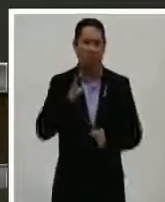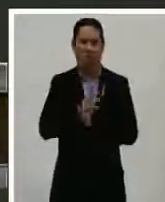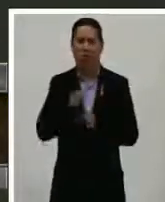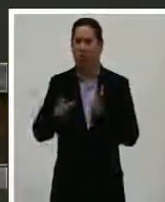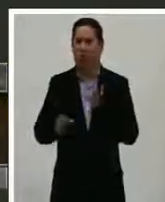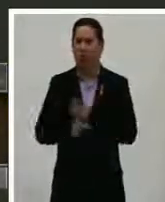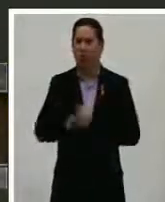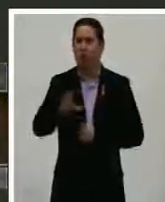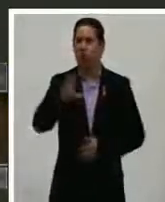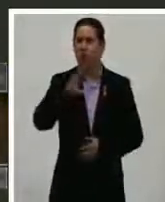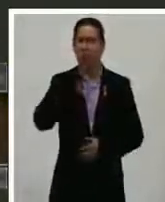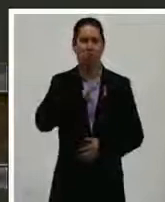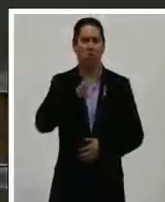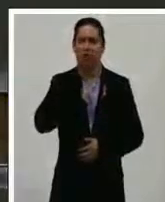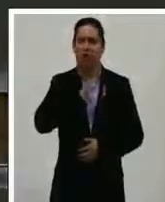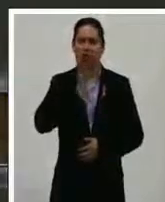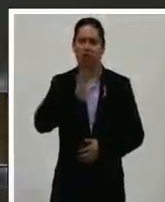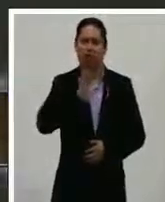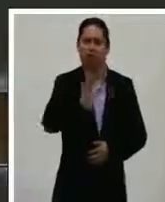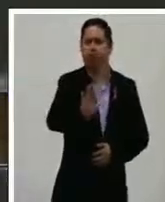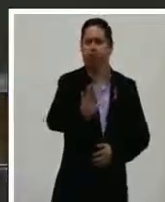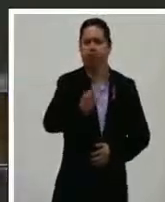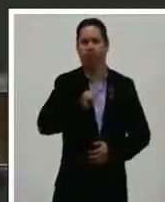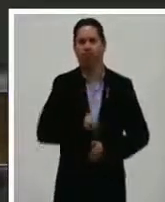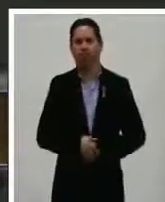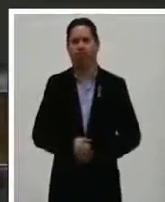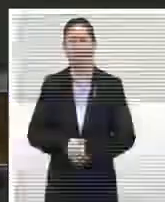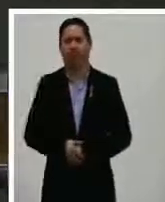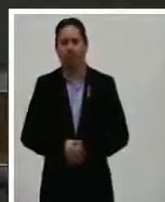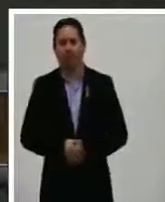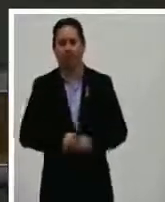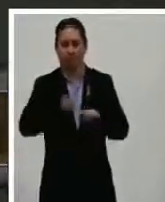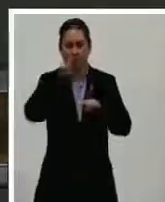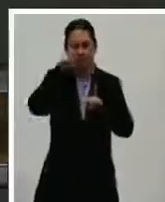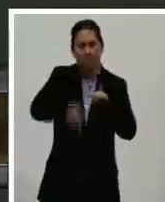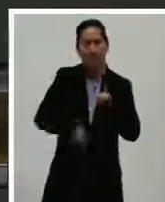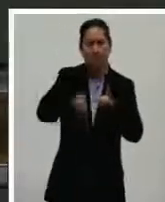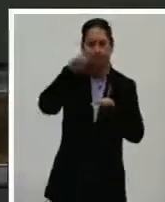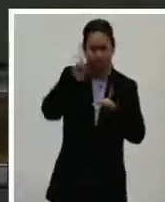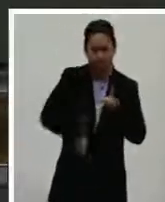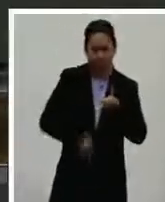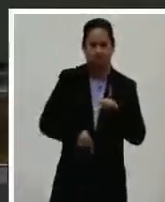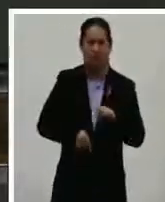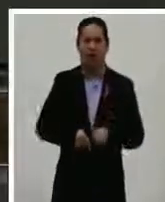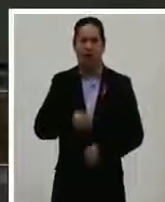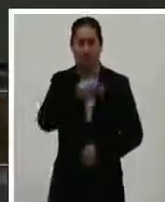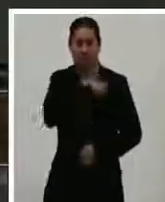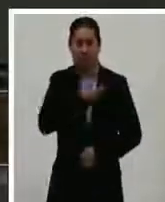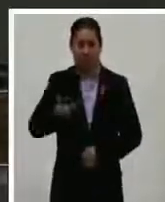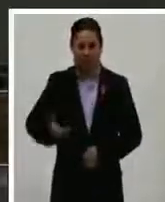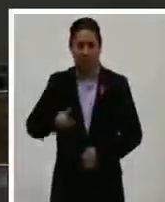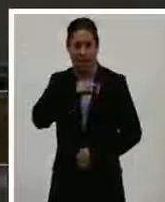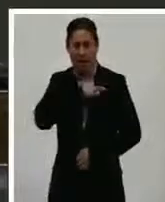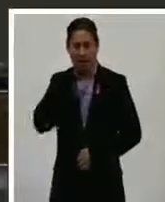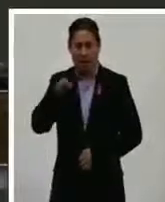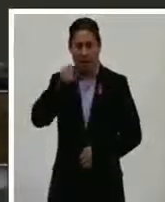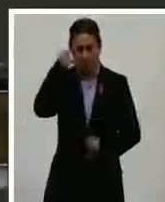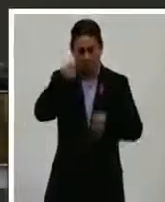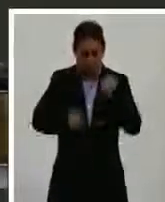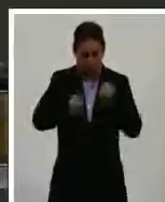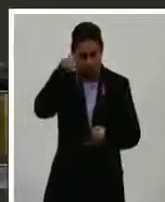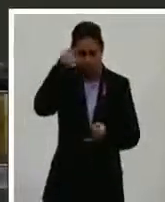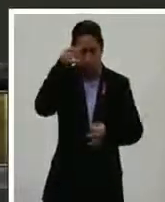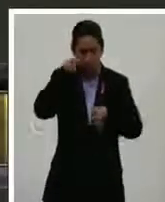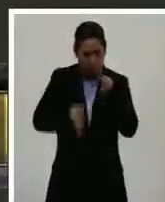existiera poder humano para frenarla eliminar el fuero constitucional al presidente de la republica juzgarlo por